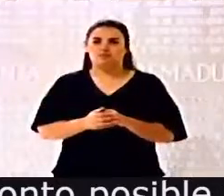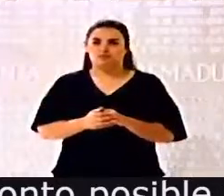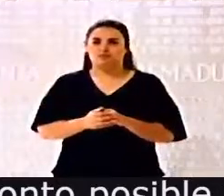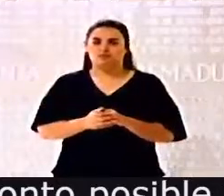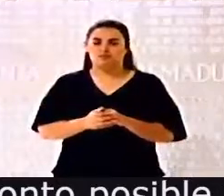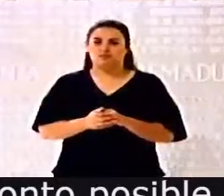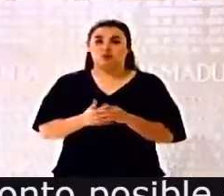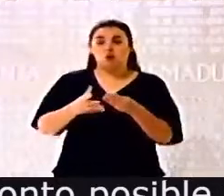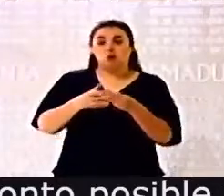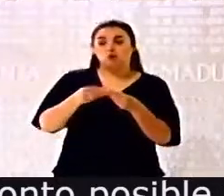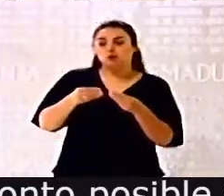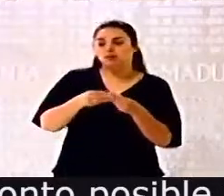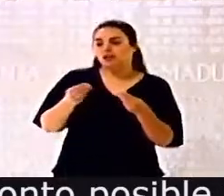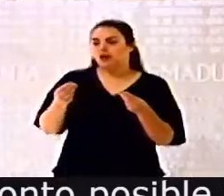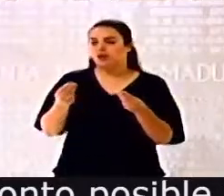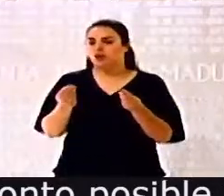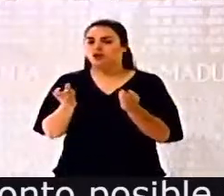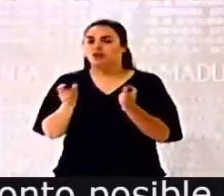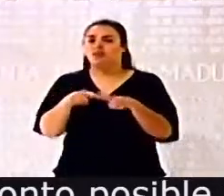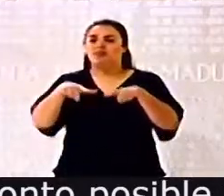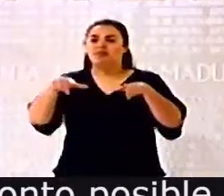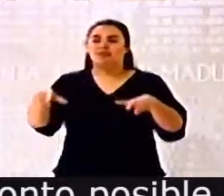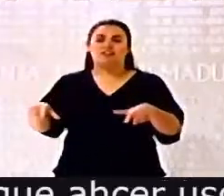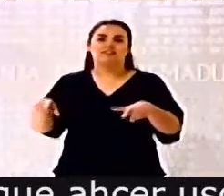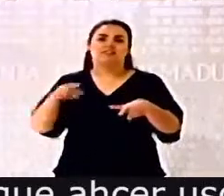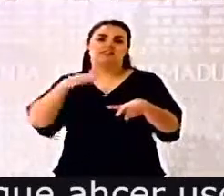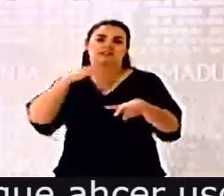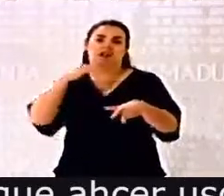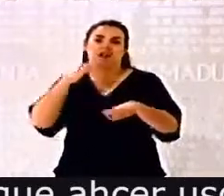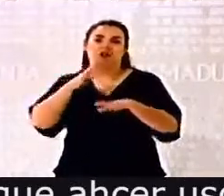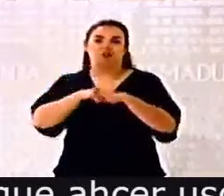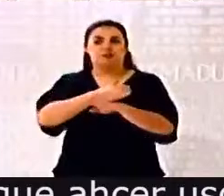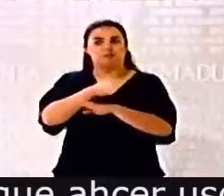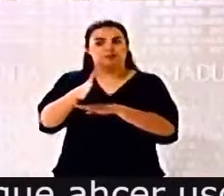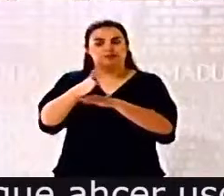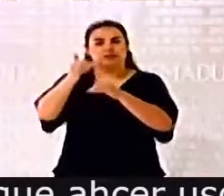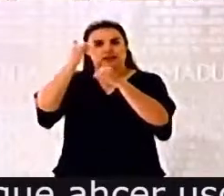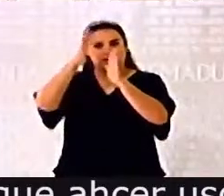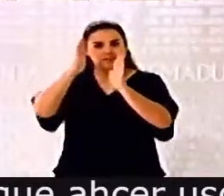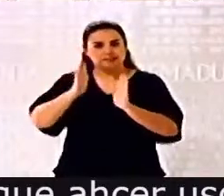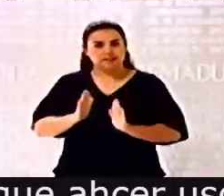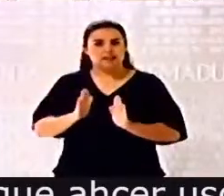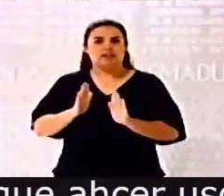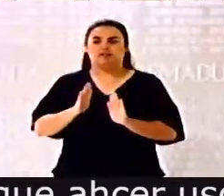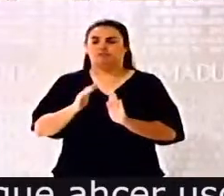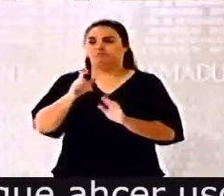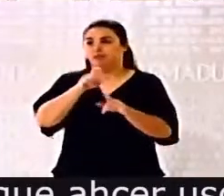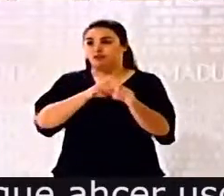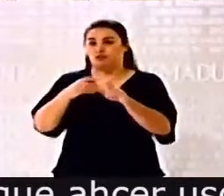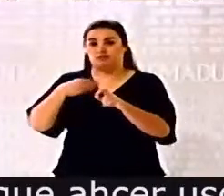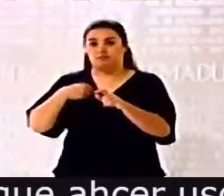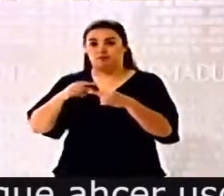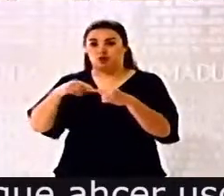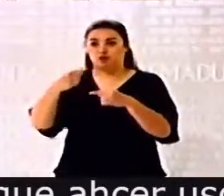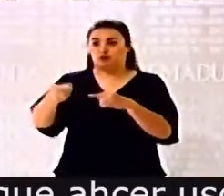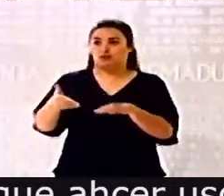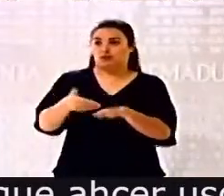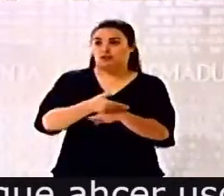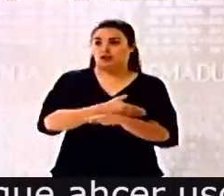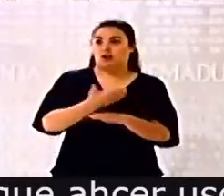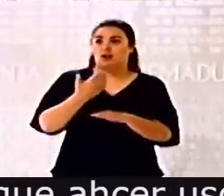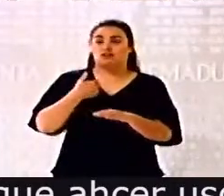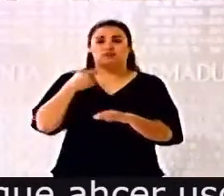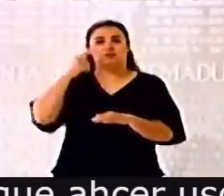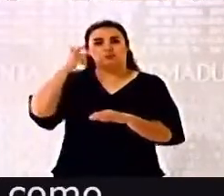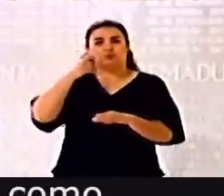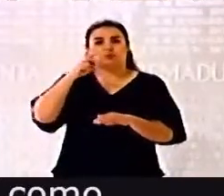uso de las consultas que hemos dispuesto para atender a esas personas que, como consecuencia de haber estado mucho